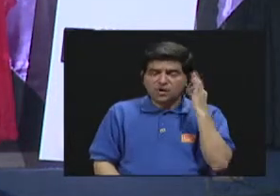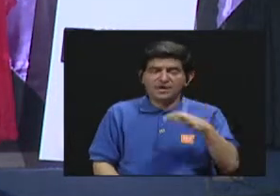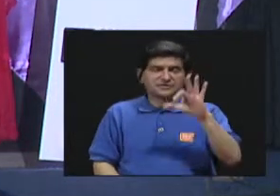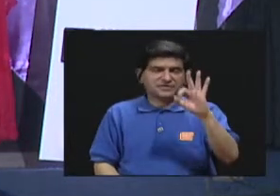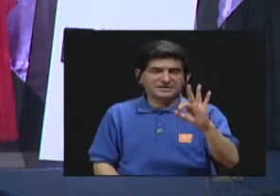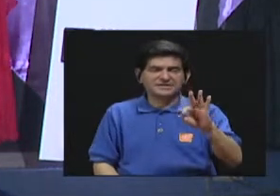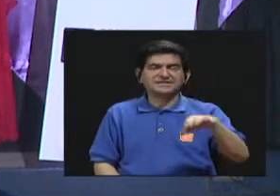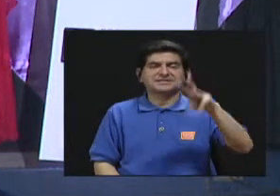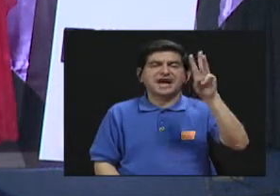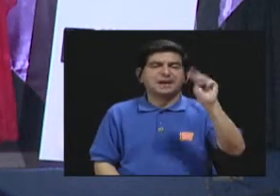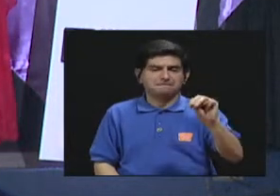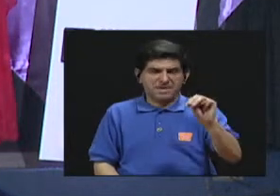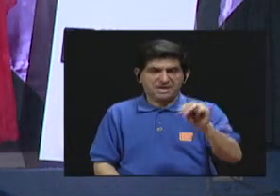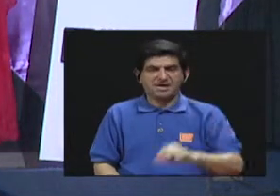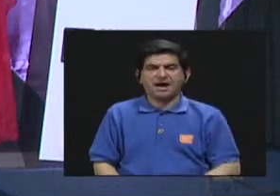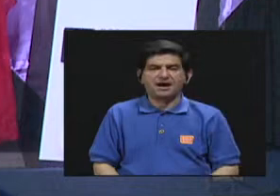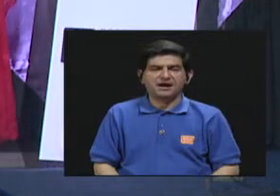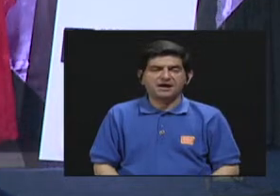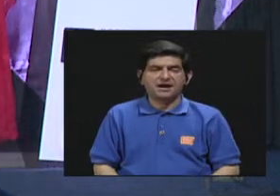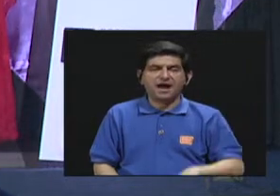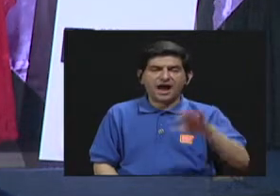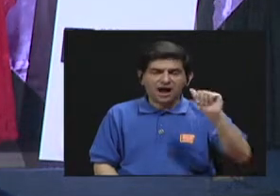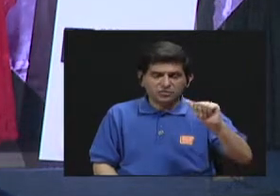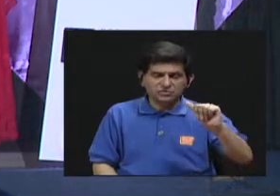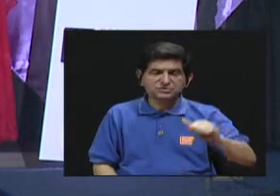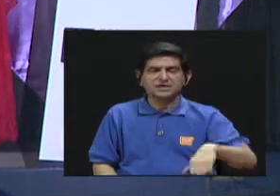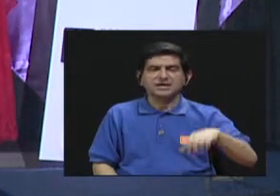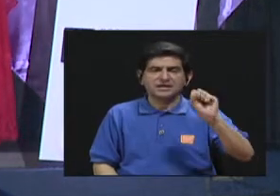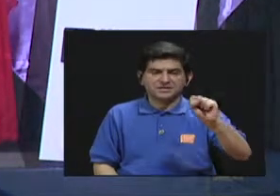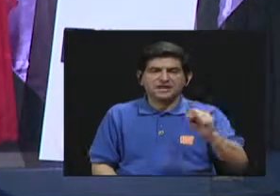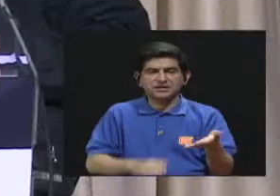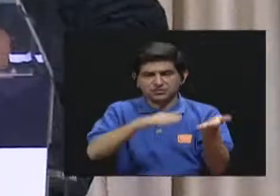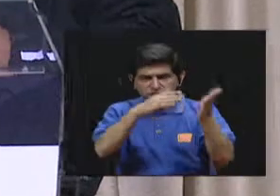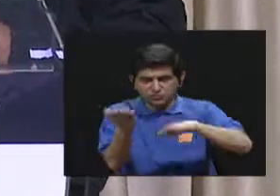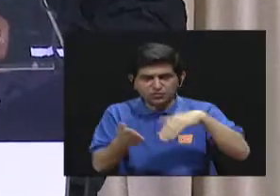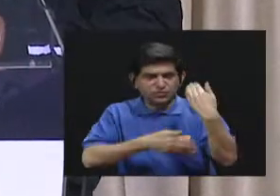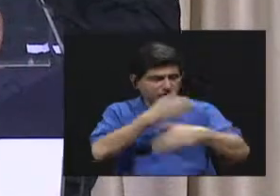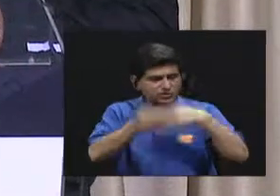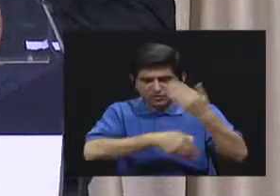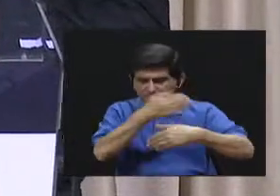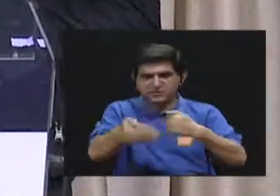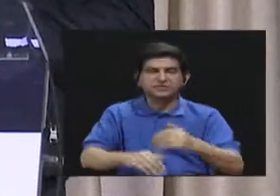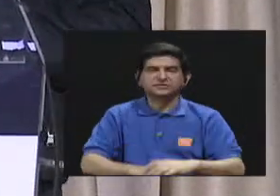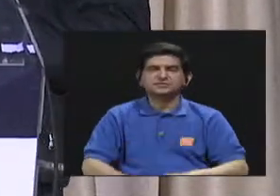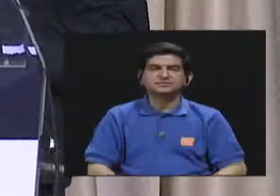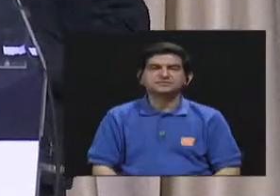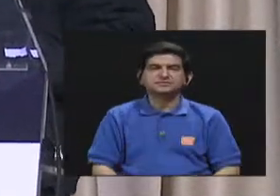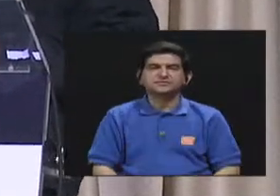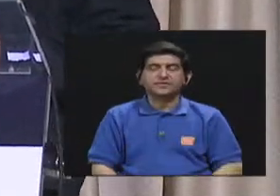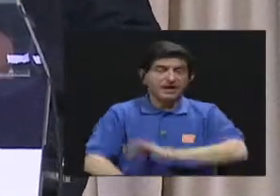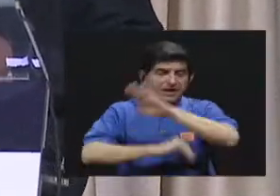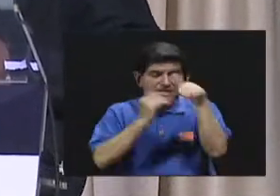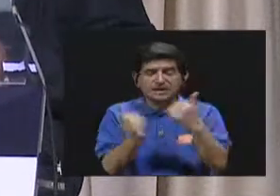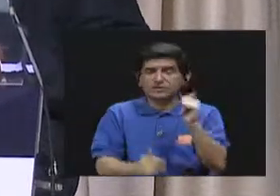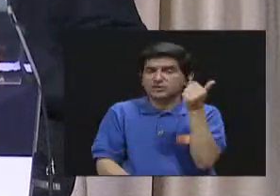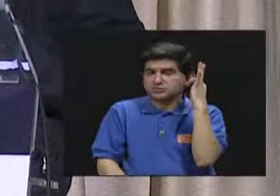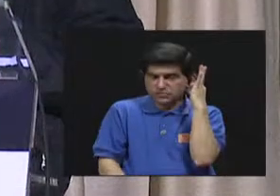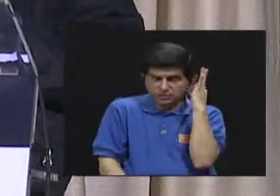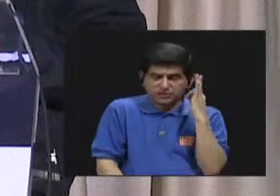Miriam, a doña Agustina y a Santos, que fallecieron durante el proceso, y a todas las demás